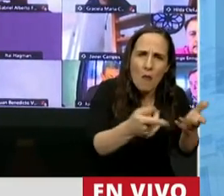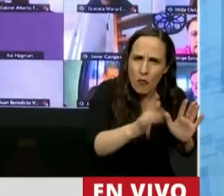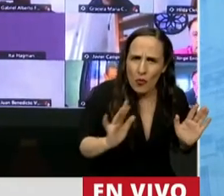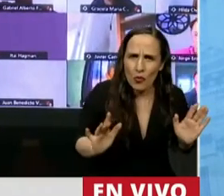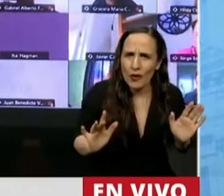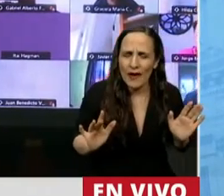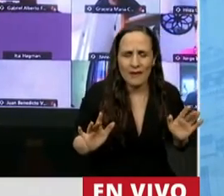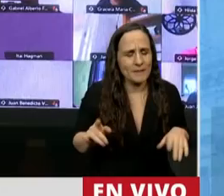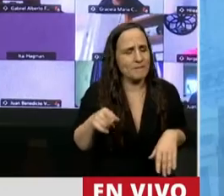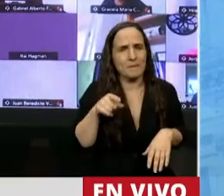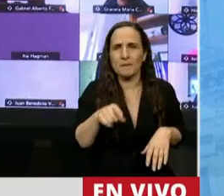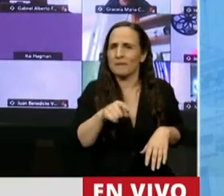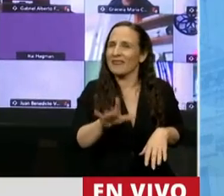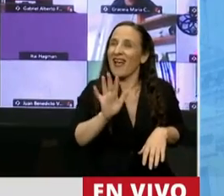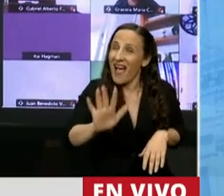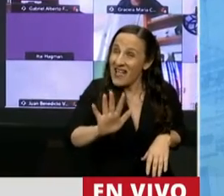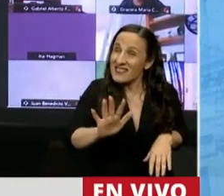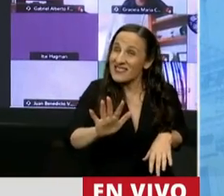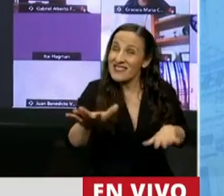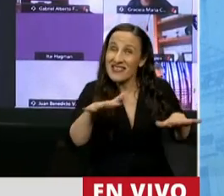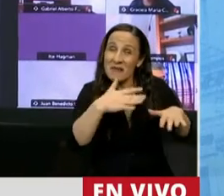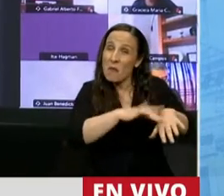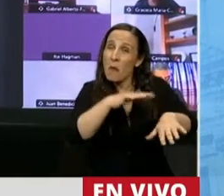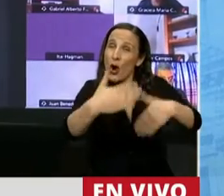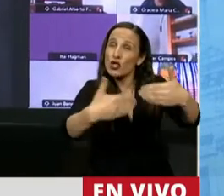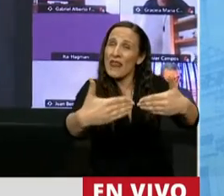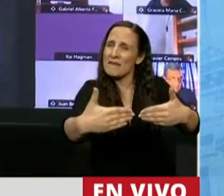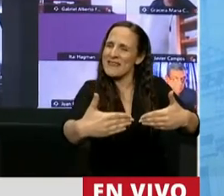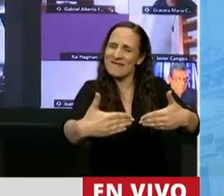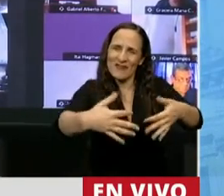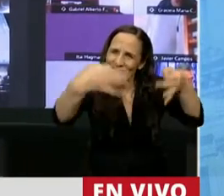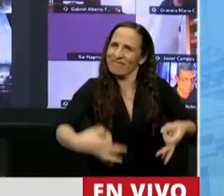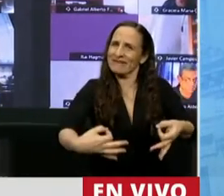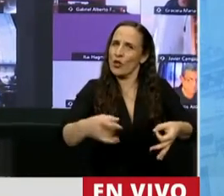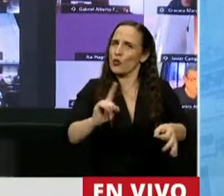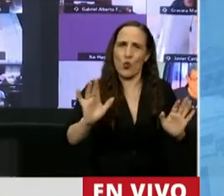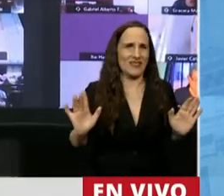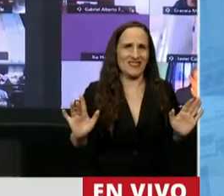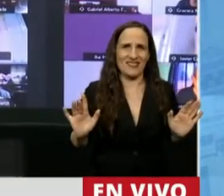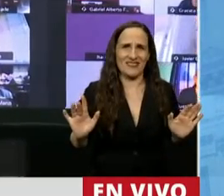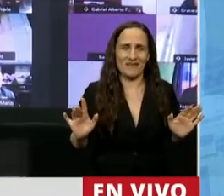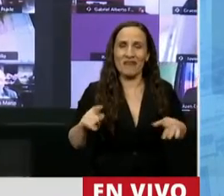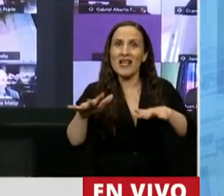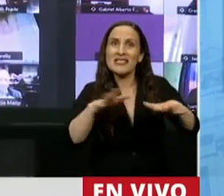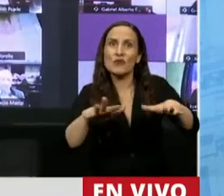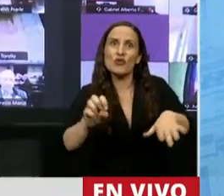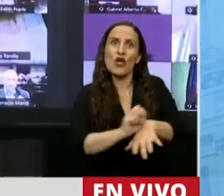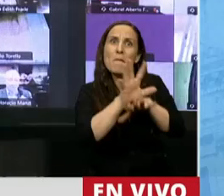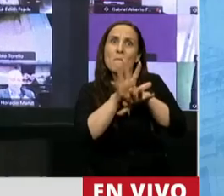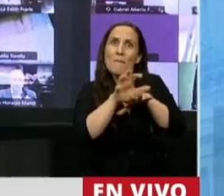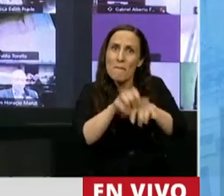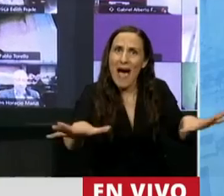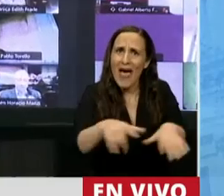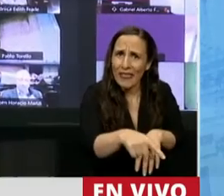Es absolutamente irregular el procedimiento. Estamos en pandemia. Ahora que han